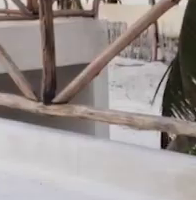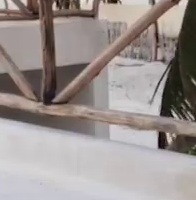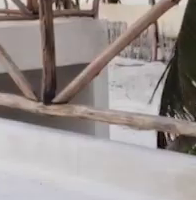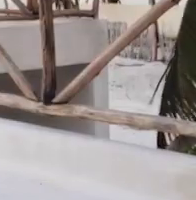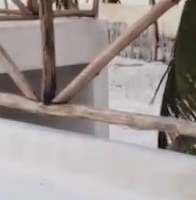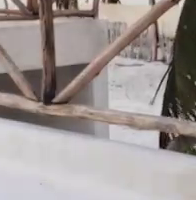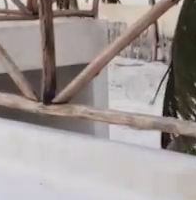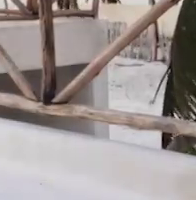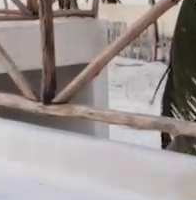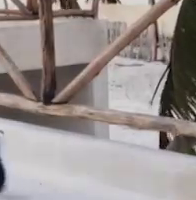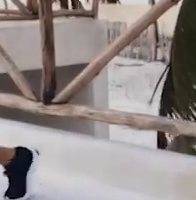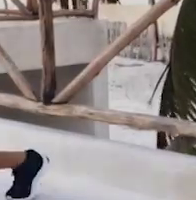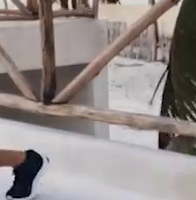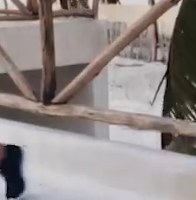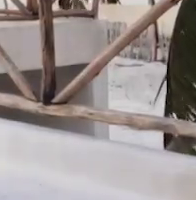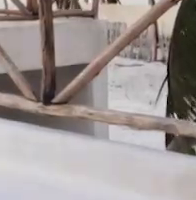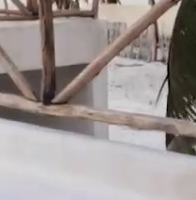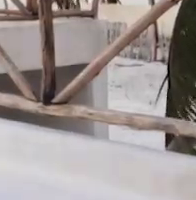Sientan el trabajo del glúteo.